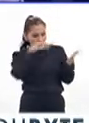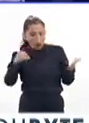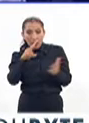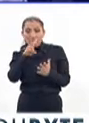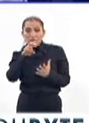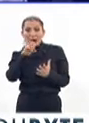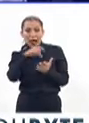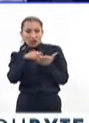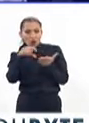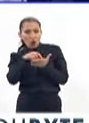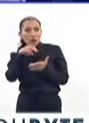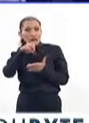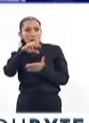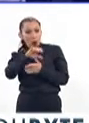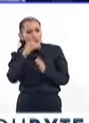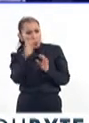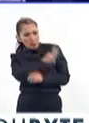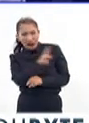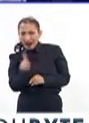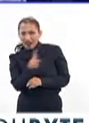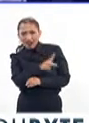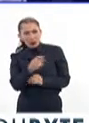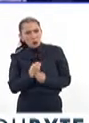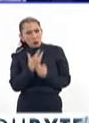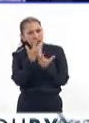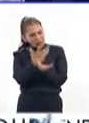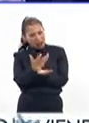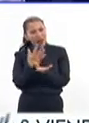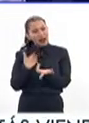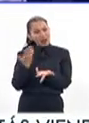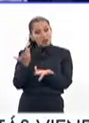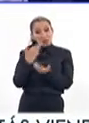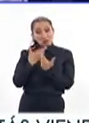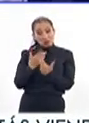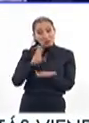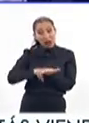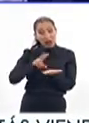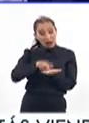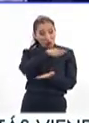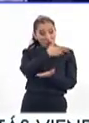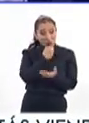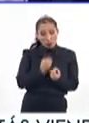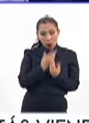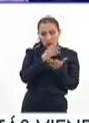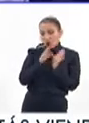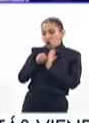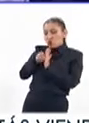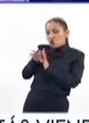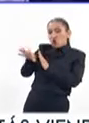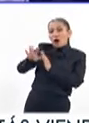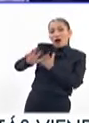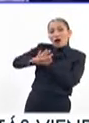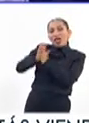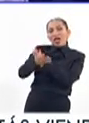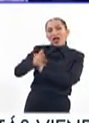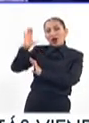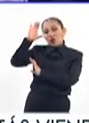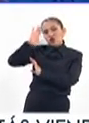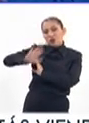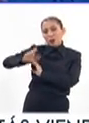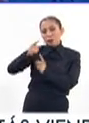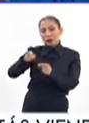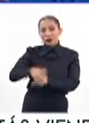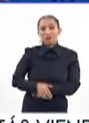de Nervo o tienen imitaciones de su poesía, y yo creo que es muy rico que un poeta haya podido transformar la cultura